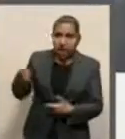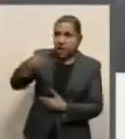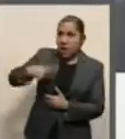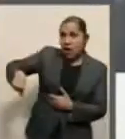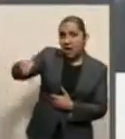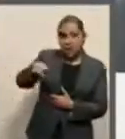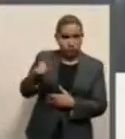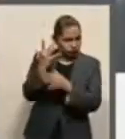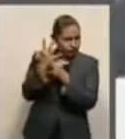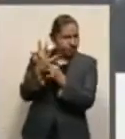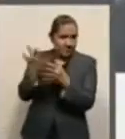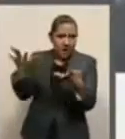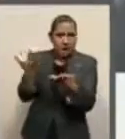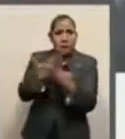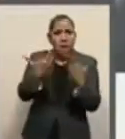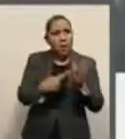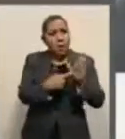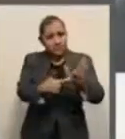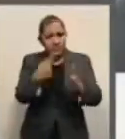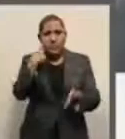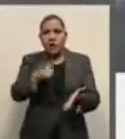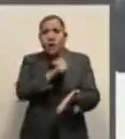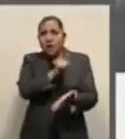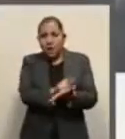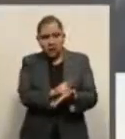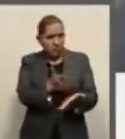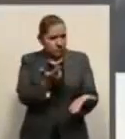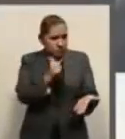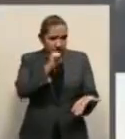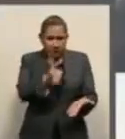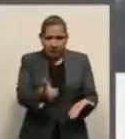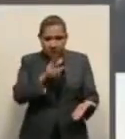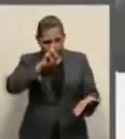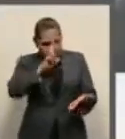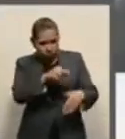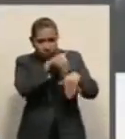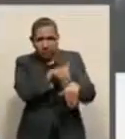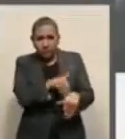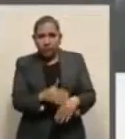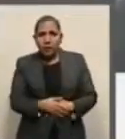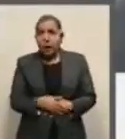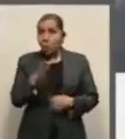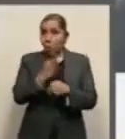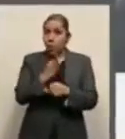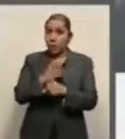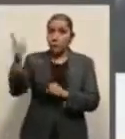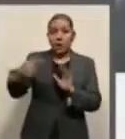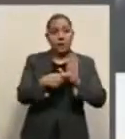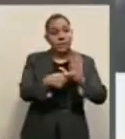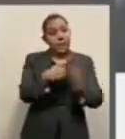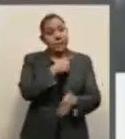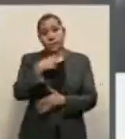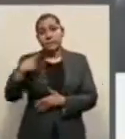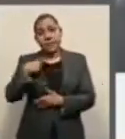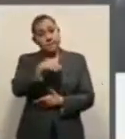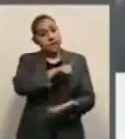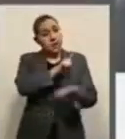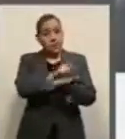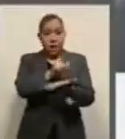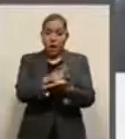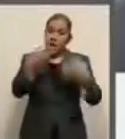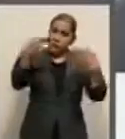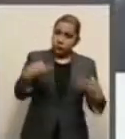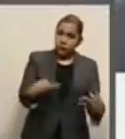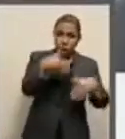impunidad quieren aquí darnos clases de técnica legislativa pero en realidad no han leído